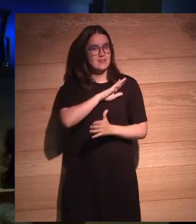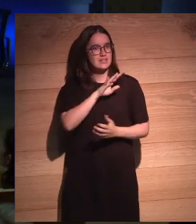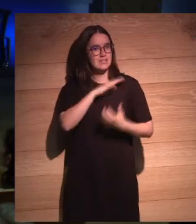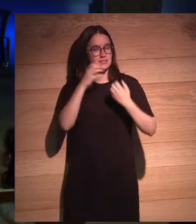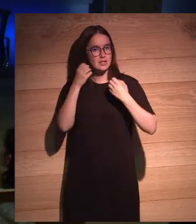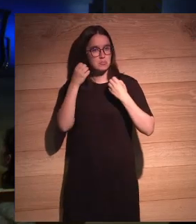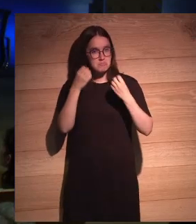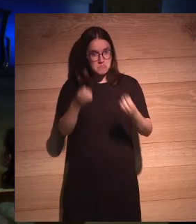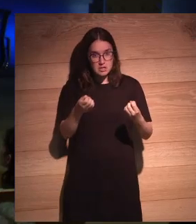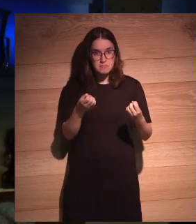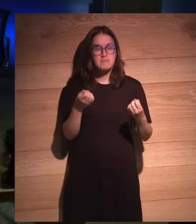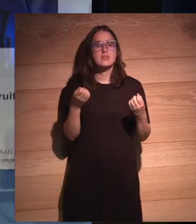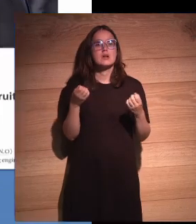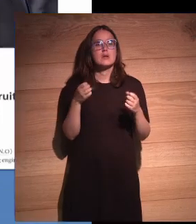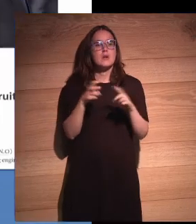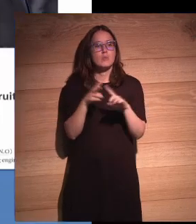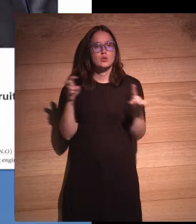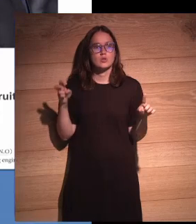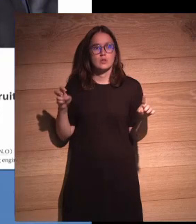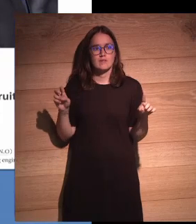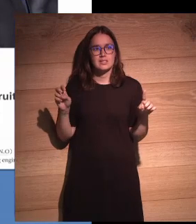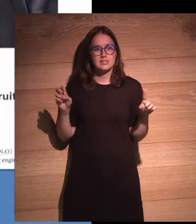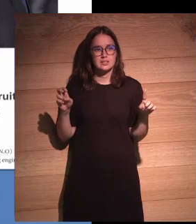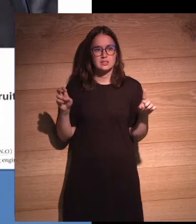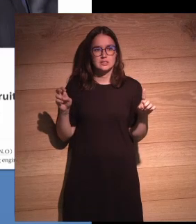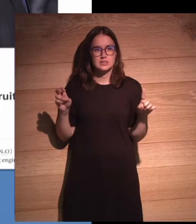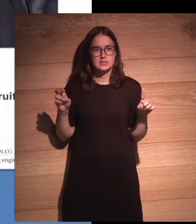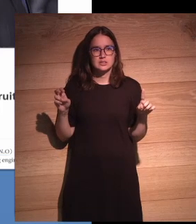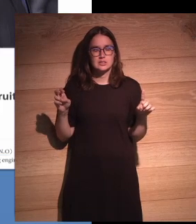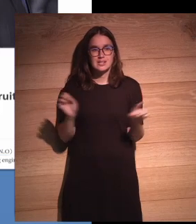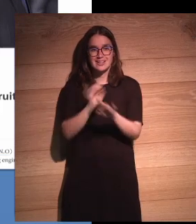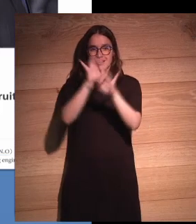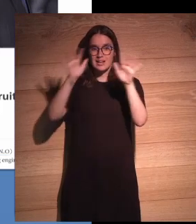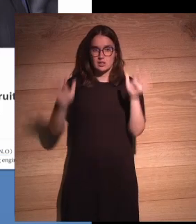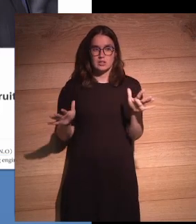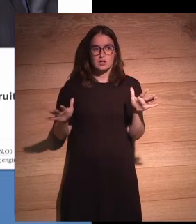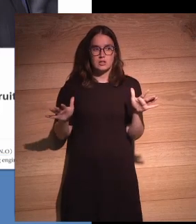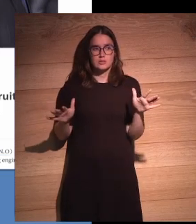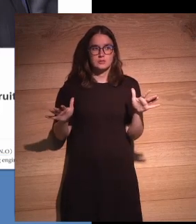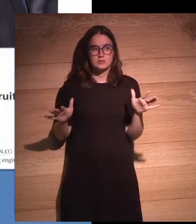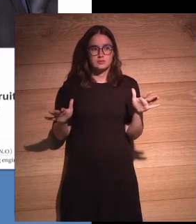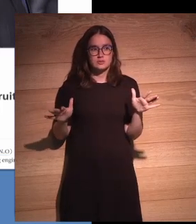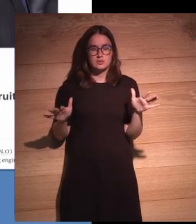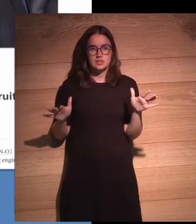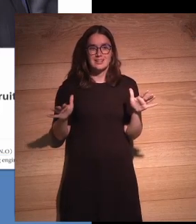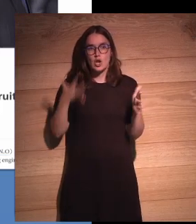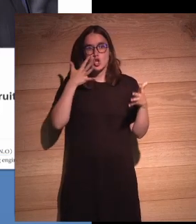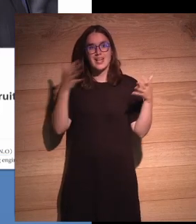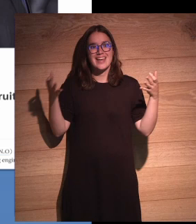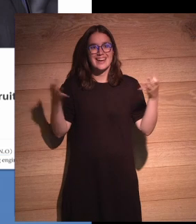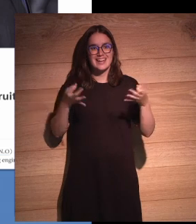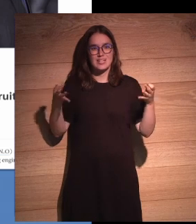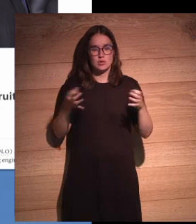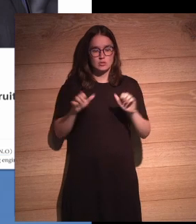cuanto a dar una visión, digamos, clara de cuáles son los riesgos